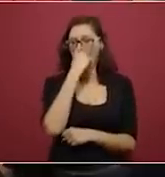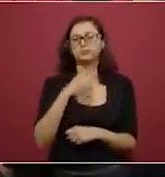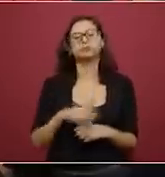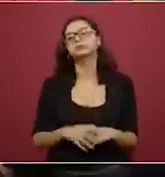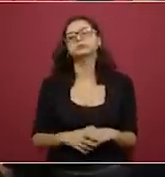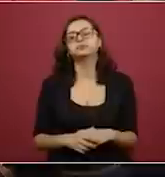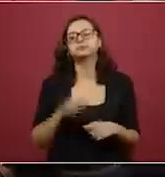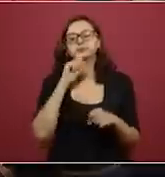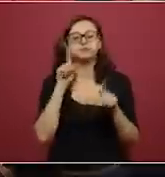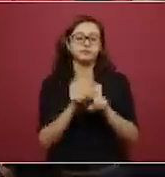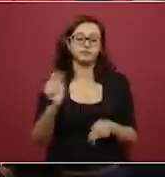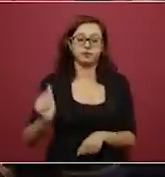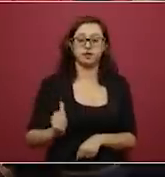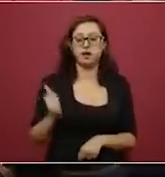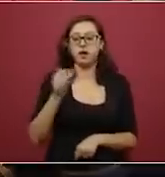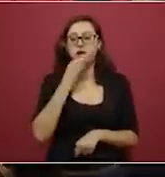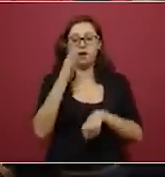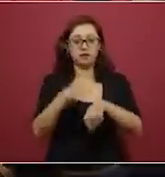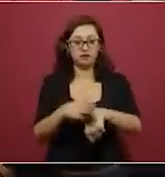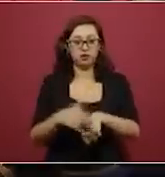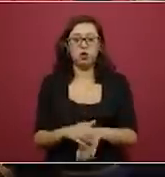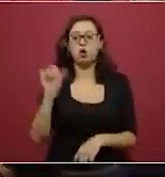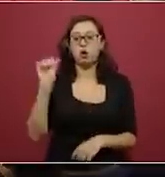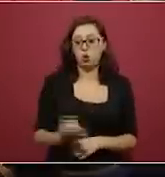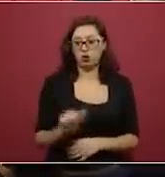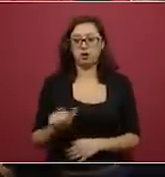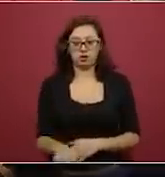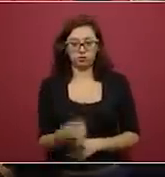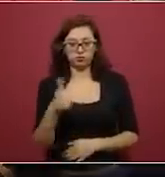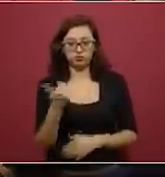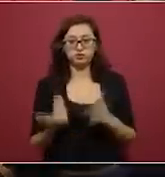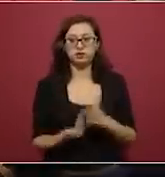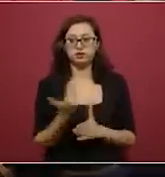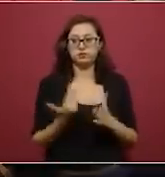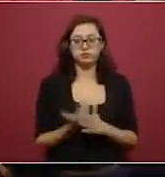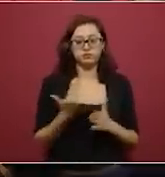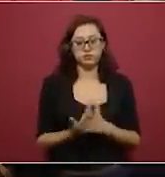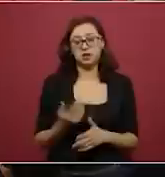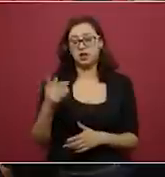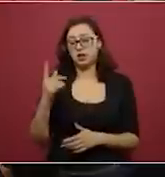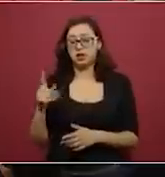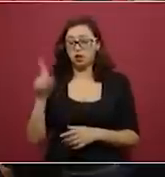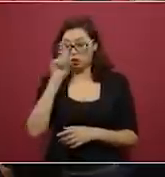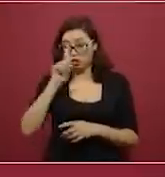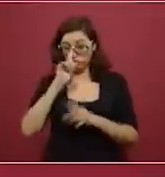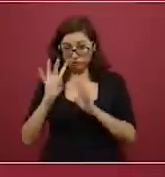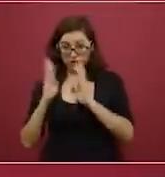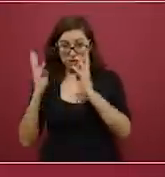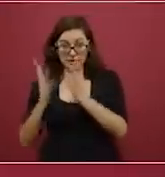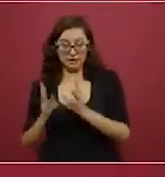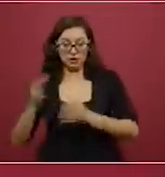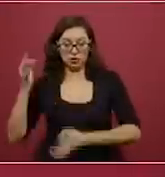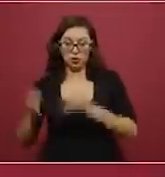informar a ustedes que hoy a las 11 de la mañana el consejero jurídico y un servidor tenemos